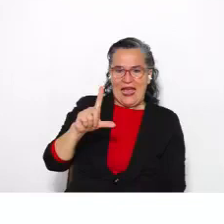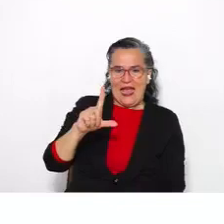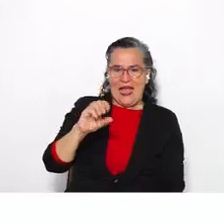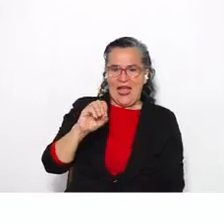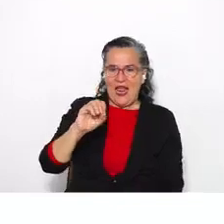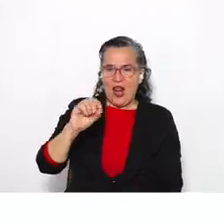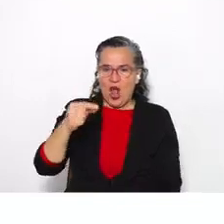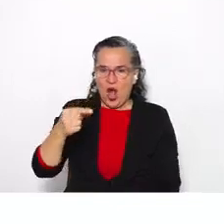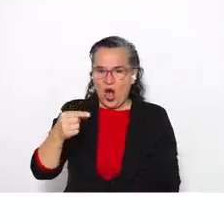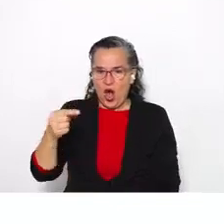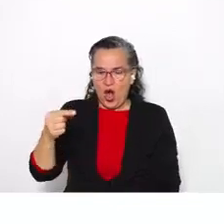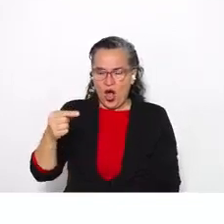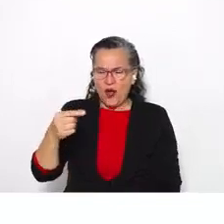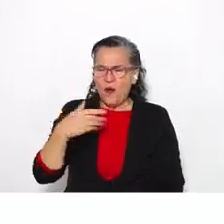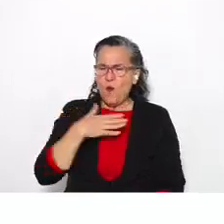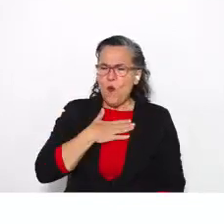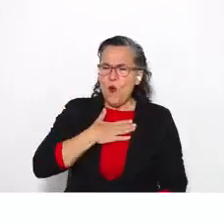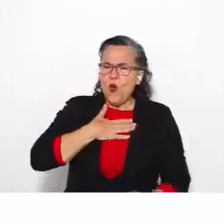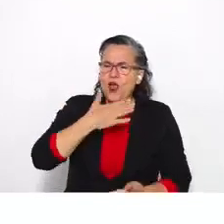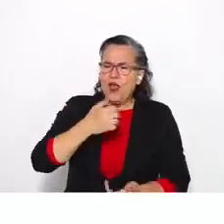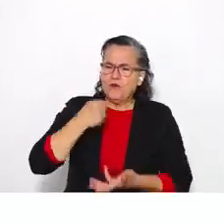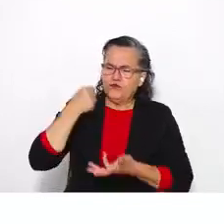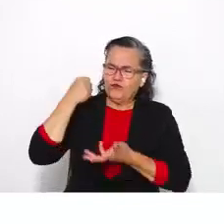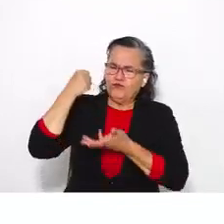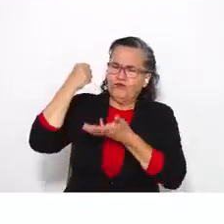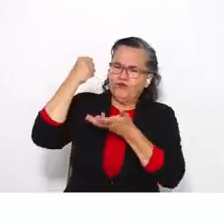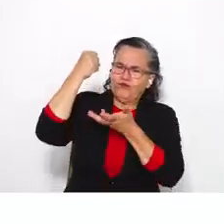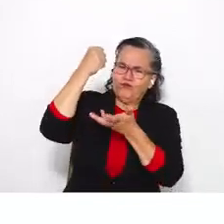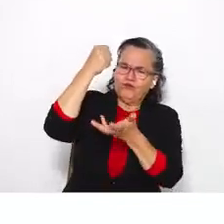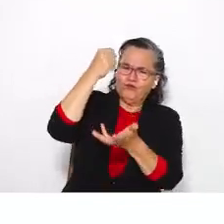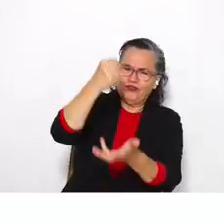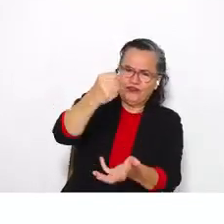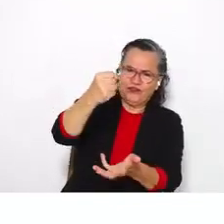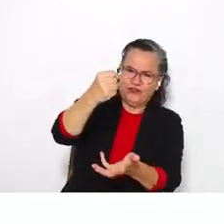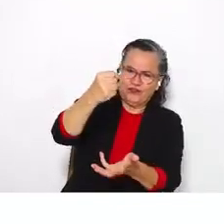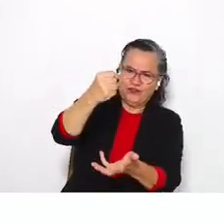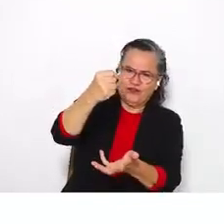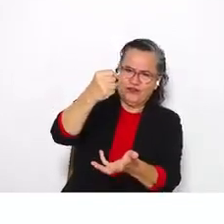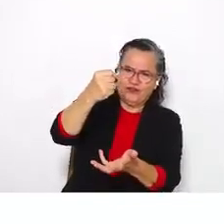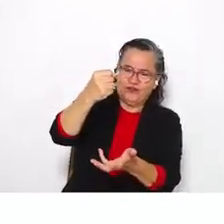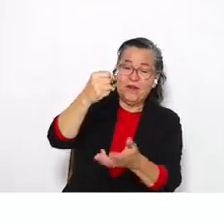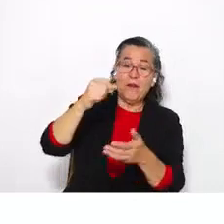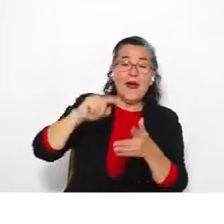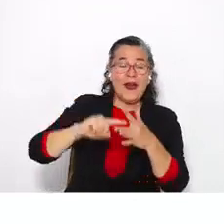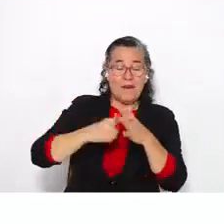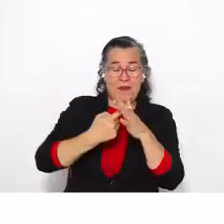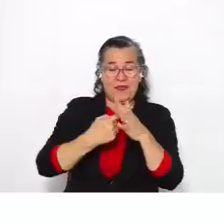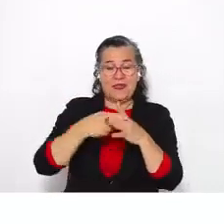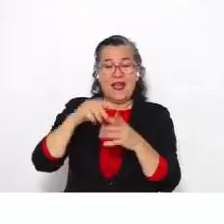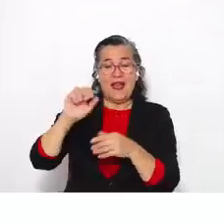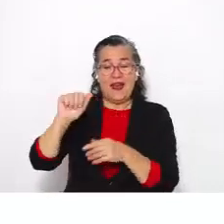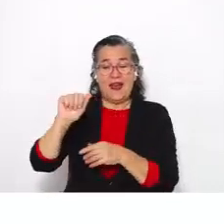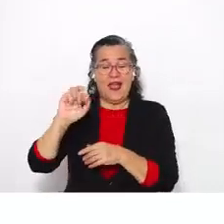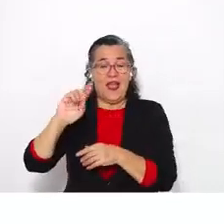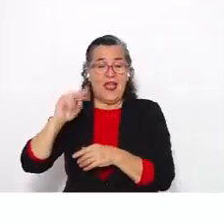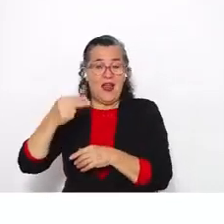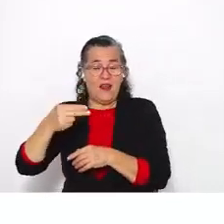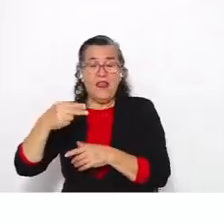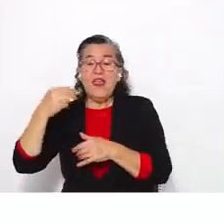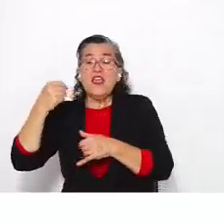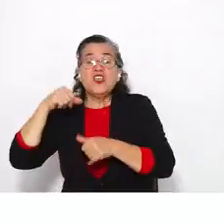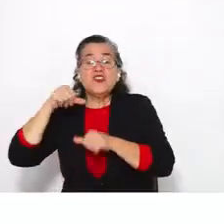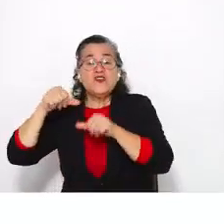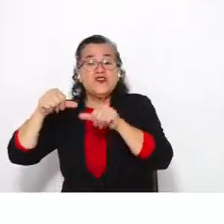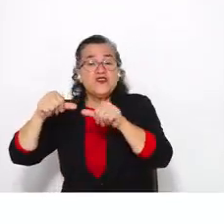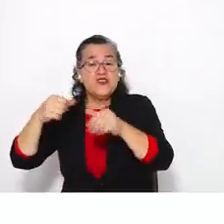vino y ellos fueron los que dieron el dinero inicial para empezar la AGERT y siguieron ayudándonos y al final dijeron,